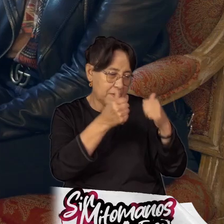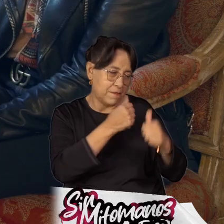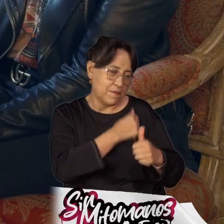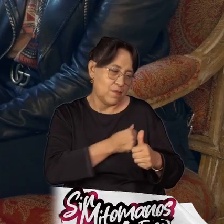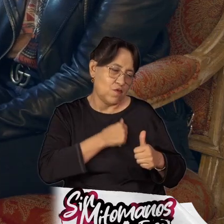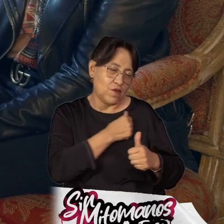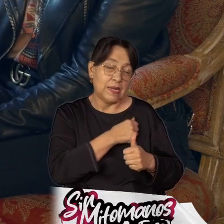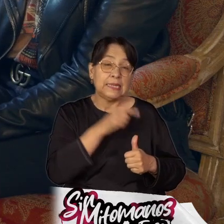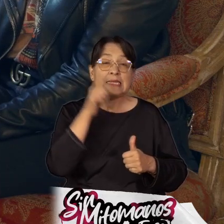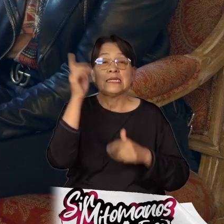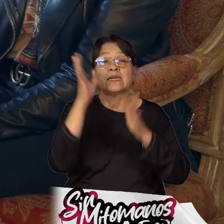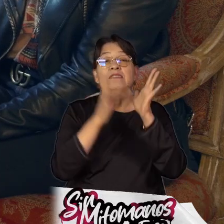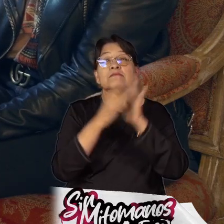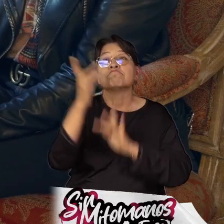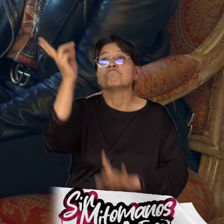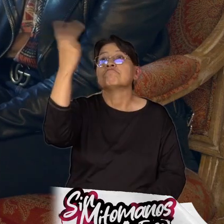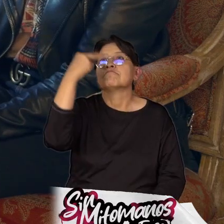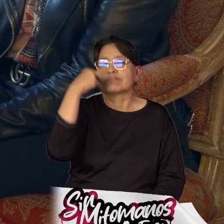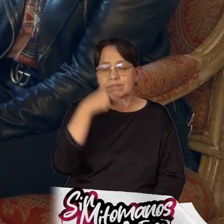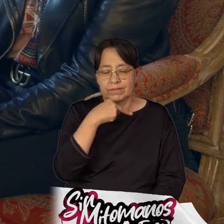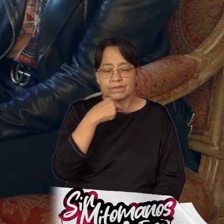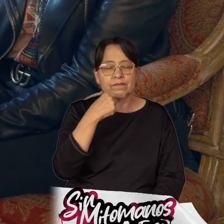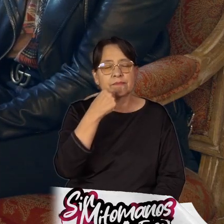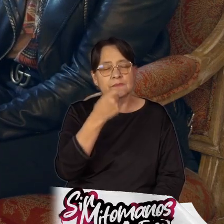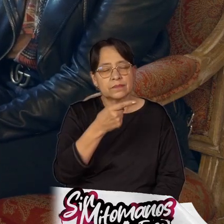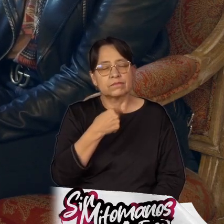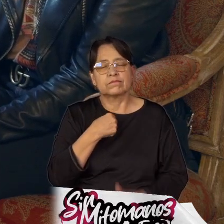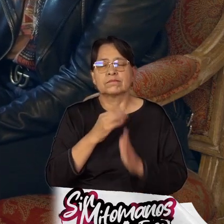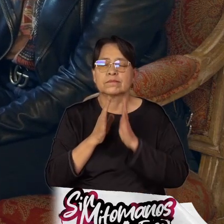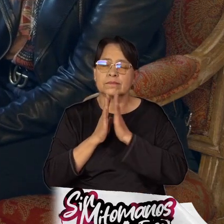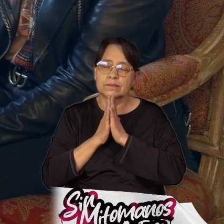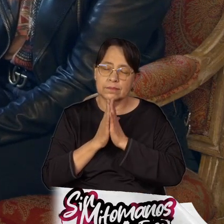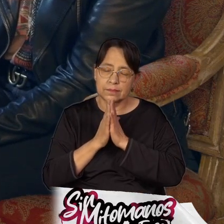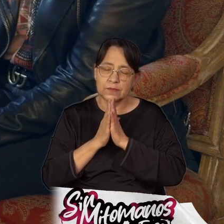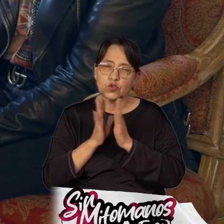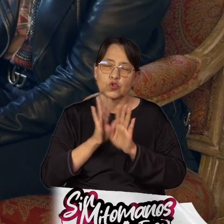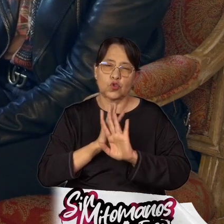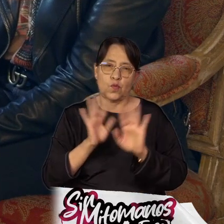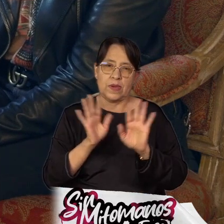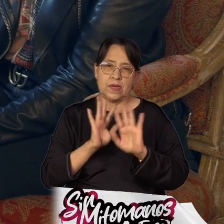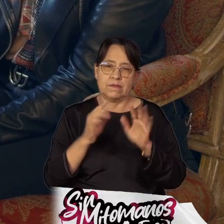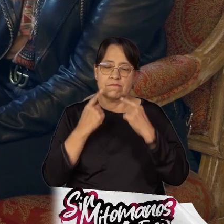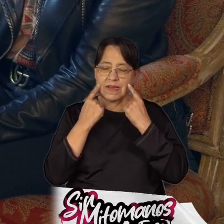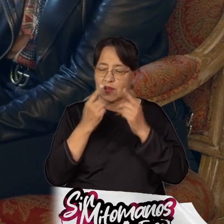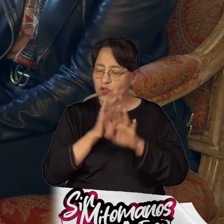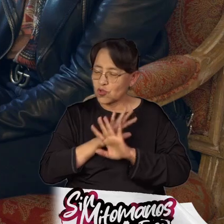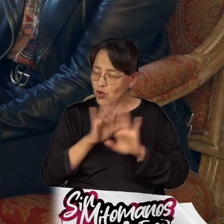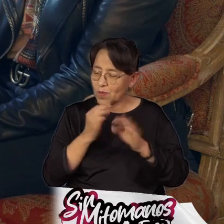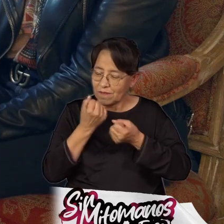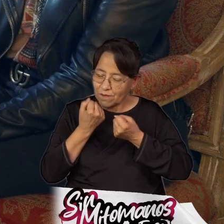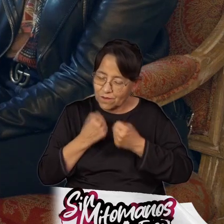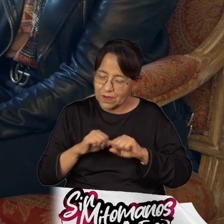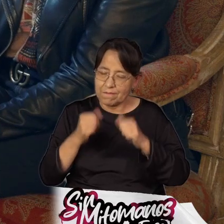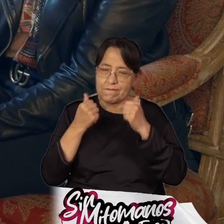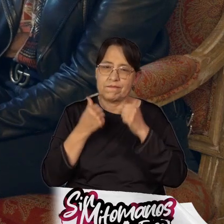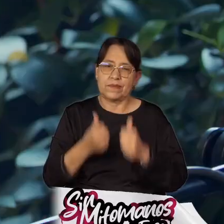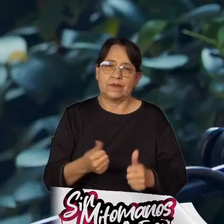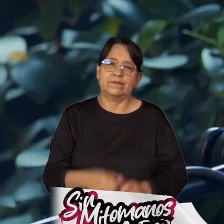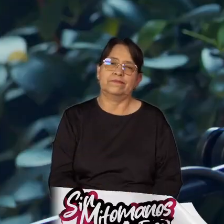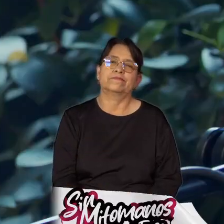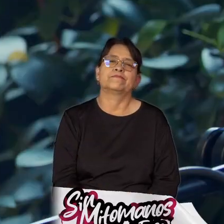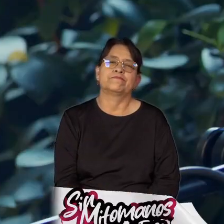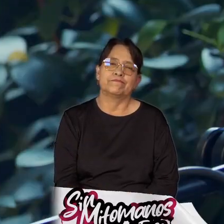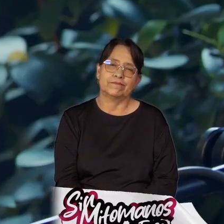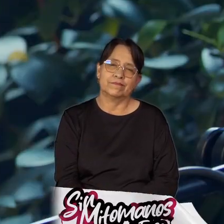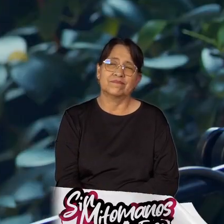Él mira que seamos conscientes, que nos vayamos, que huyamos de esa tentación, porque con eso tenemos la salida y no pequemos más. Y en